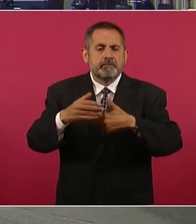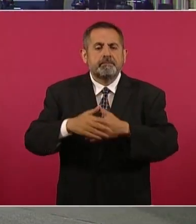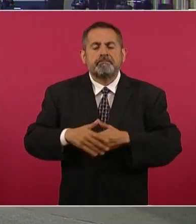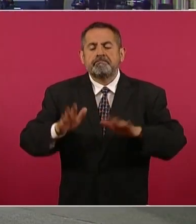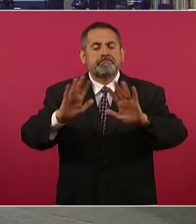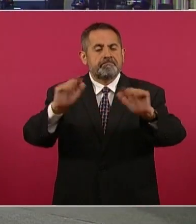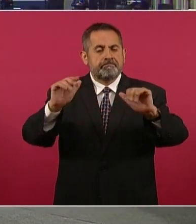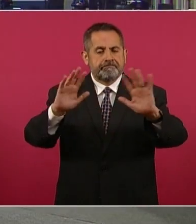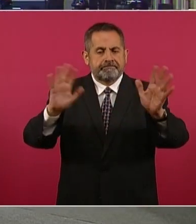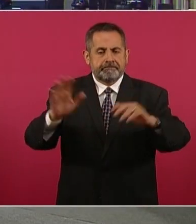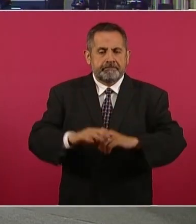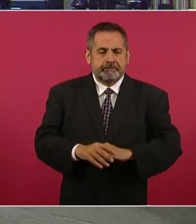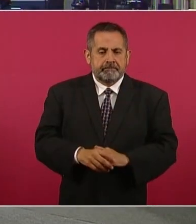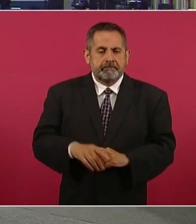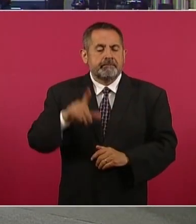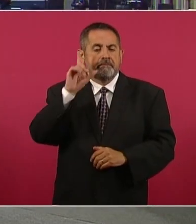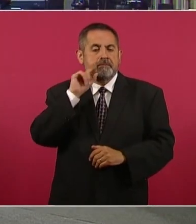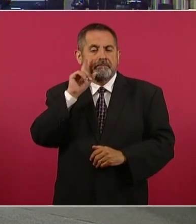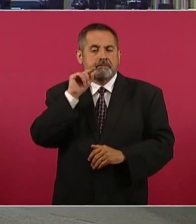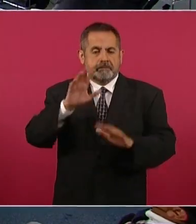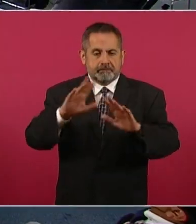ya.